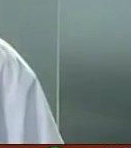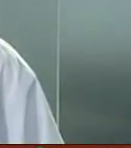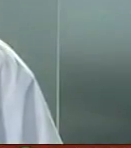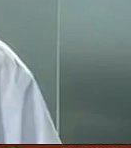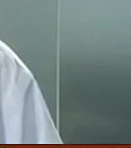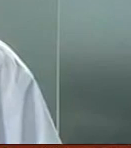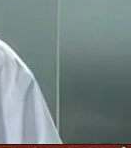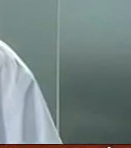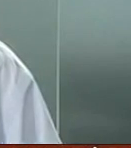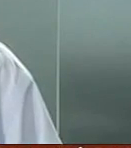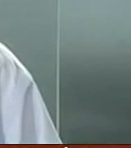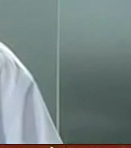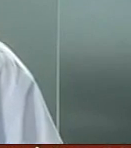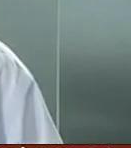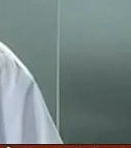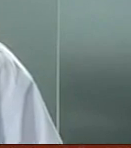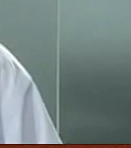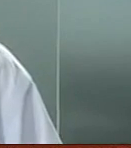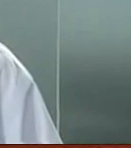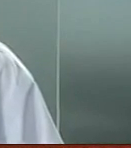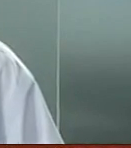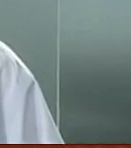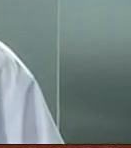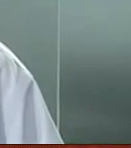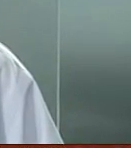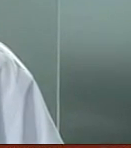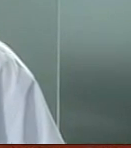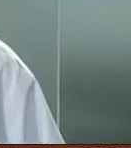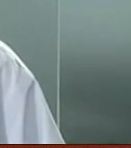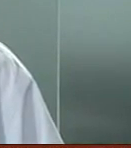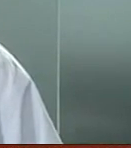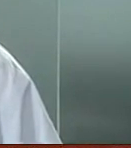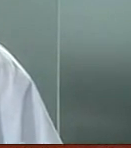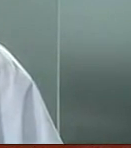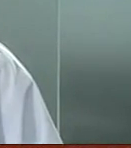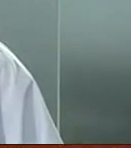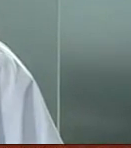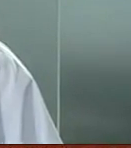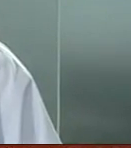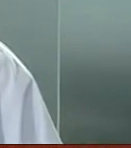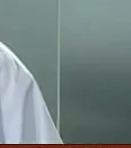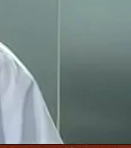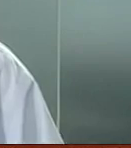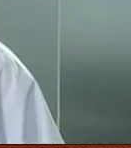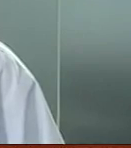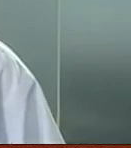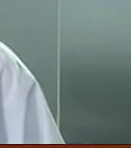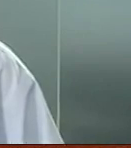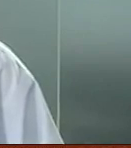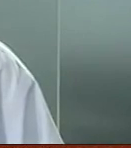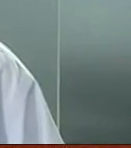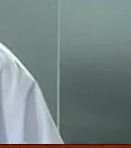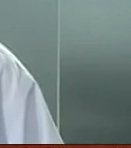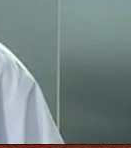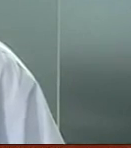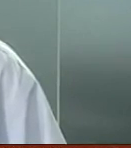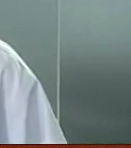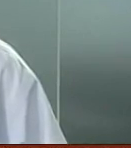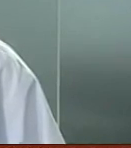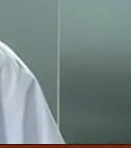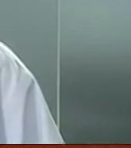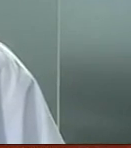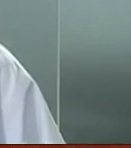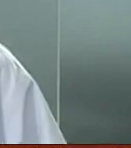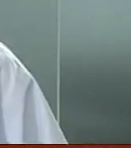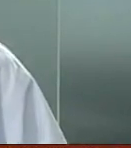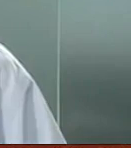liderazgo interesante, ella es una congresista peruana y bueno, de alguna manera no era muy conocida, pero ha estado subiendo y le está pisando los talones a